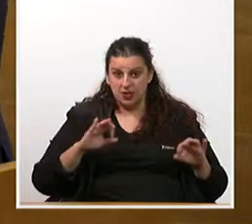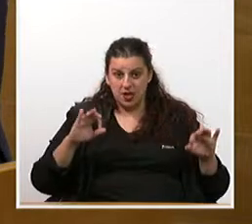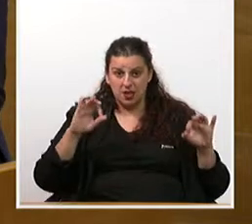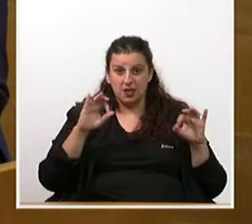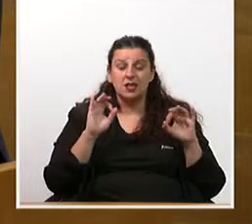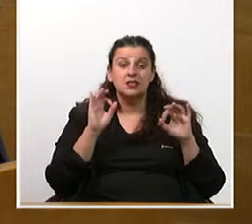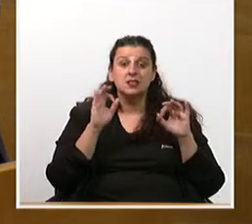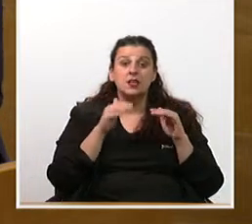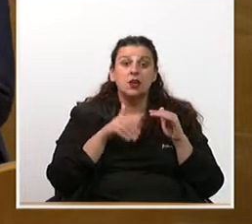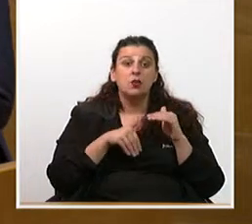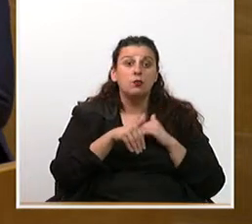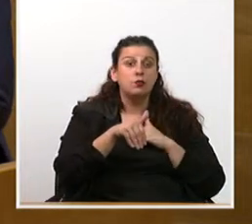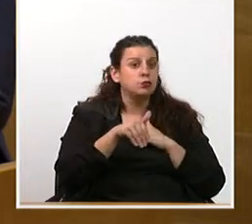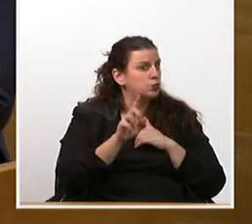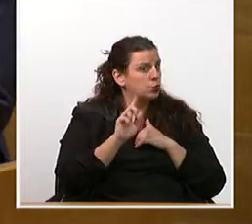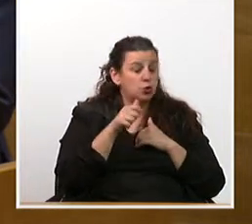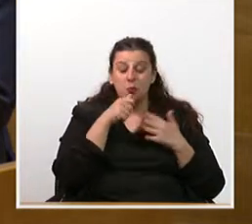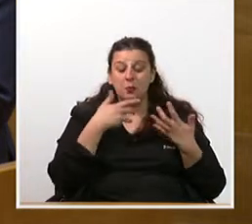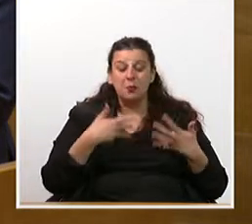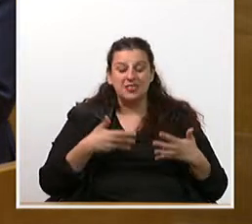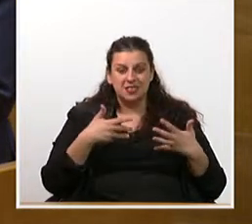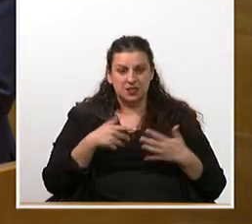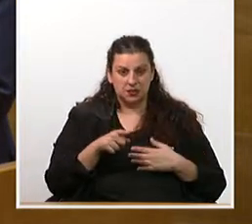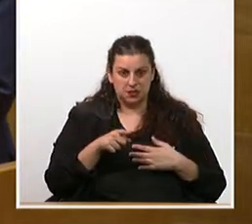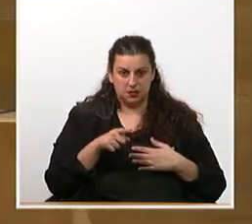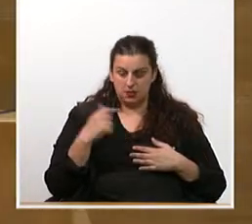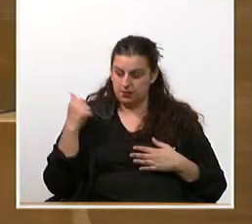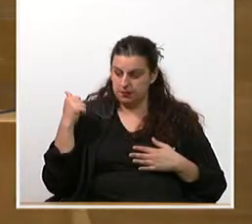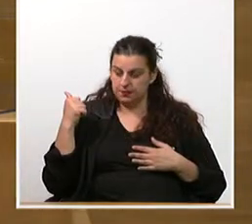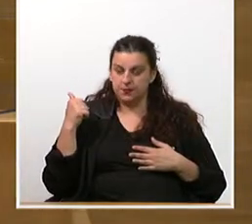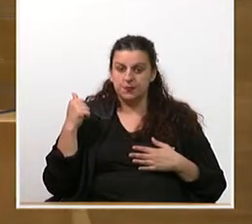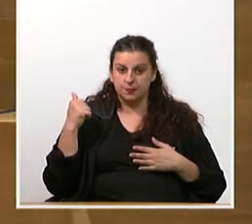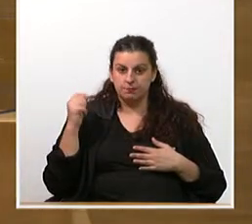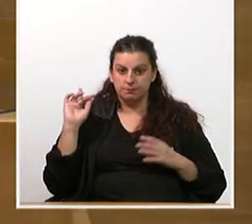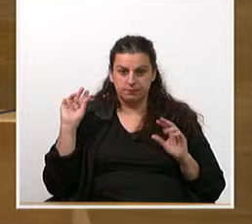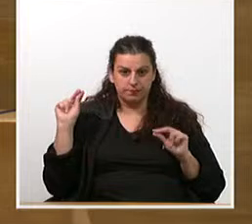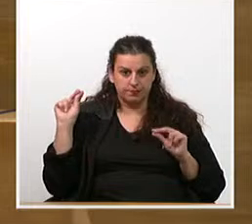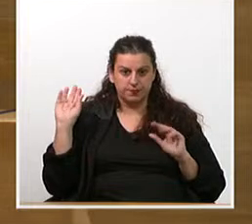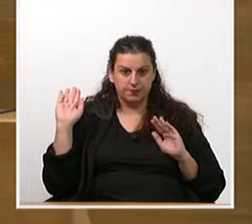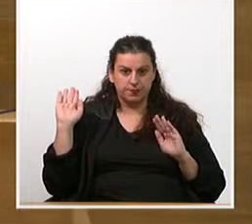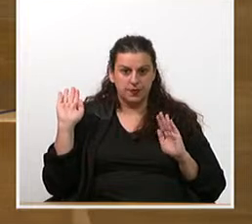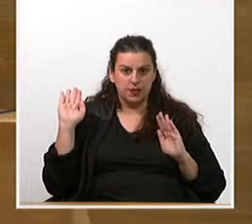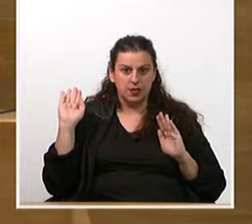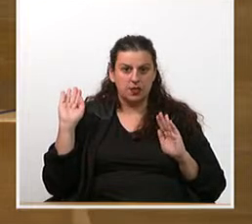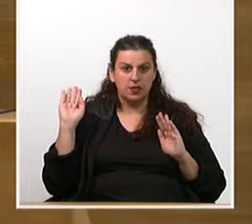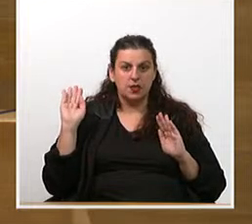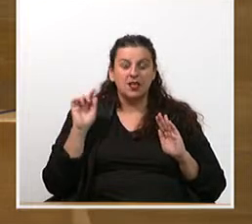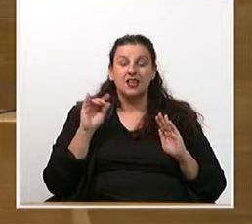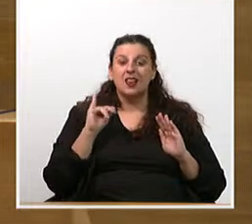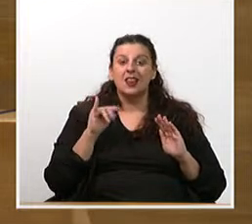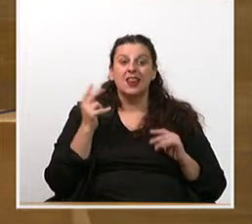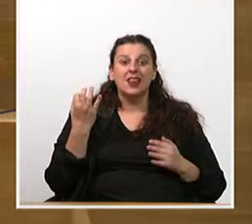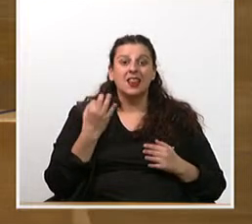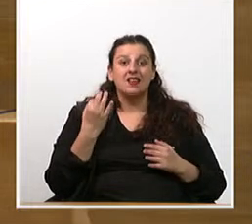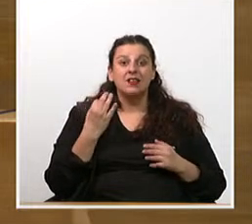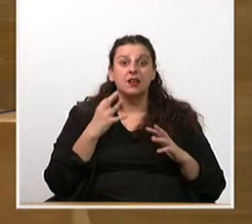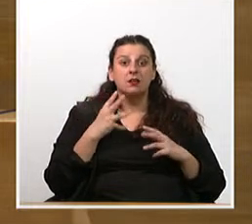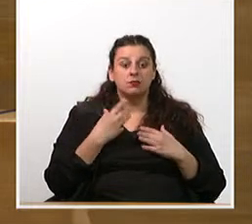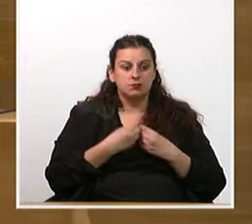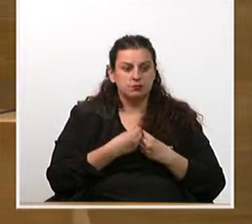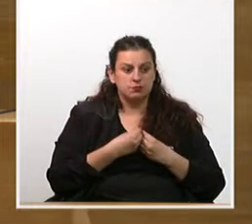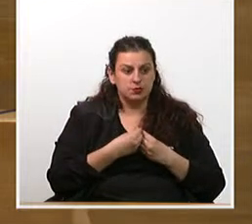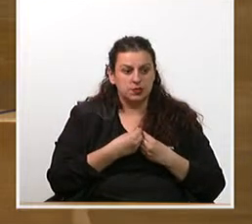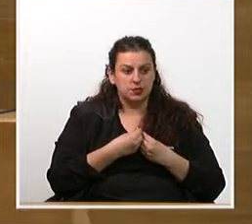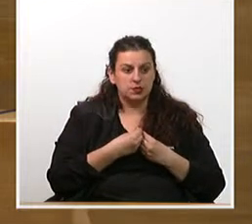futuro realmente son el presente señora presidente acabo ya y ten El Deber de contar con ellos